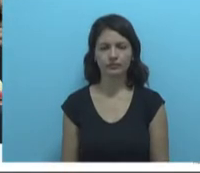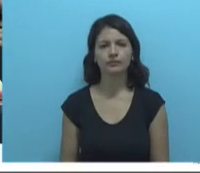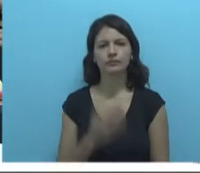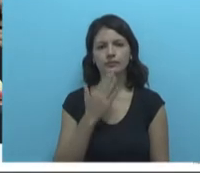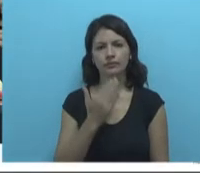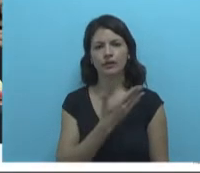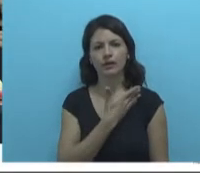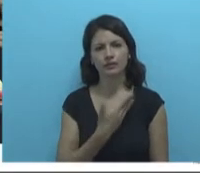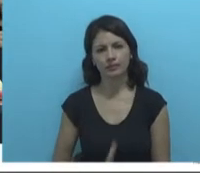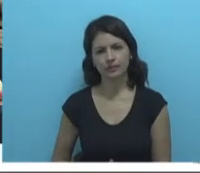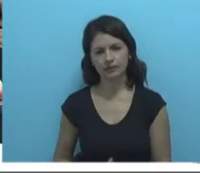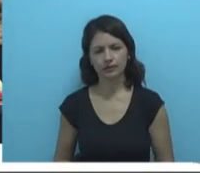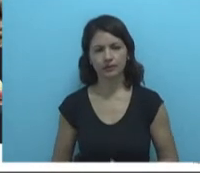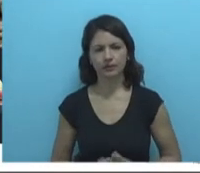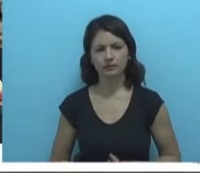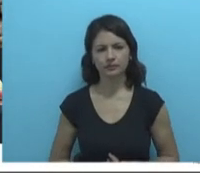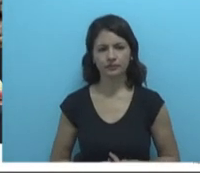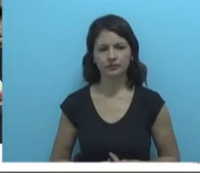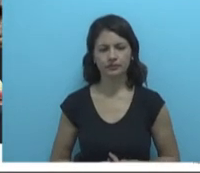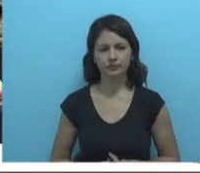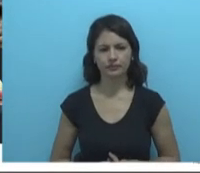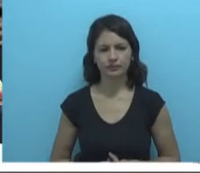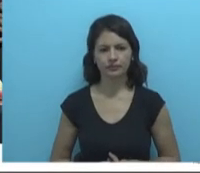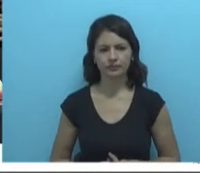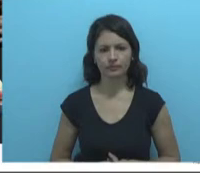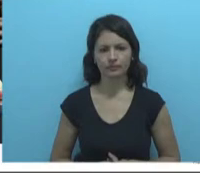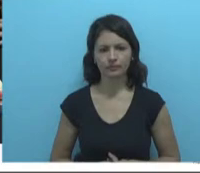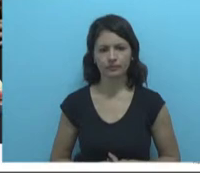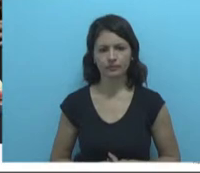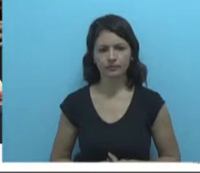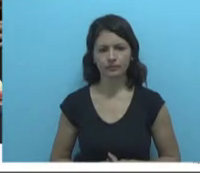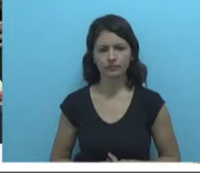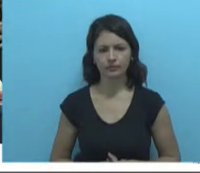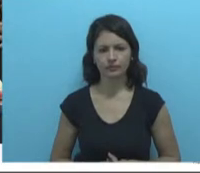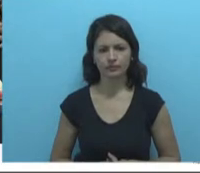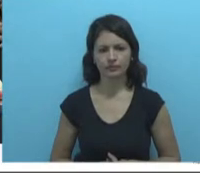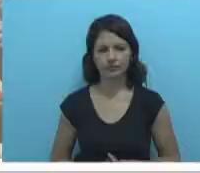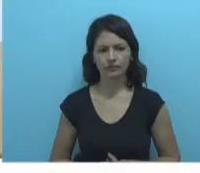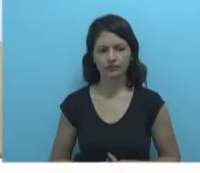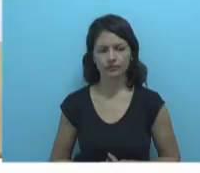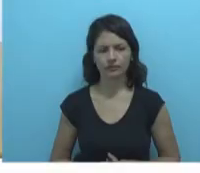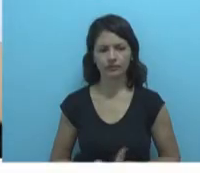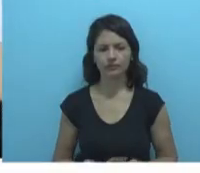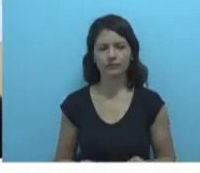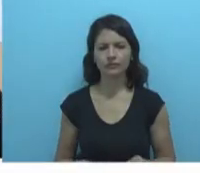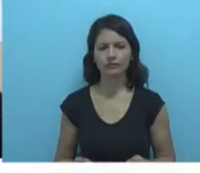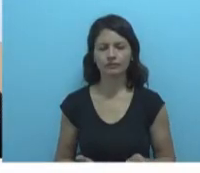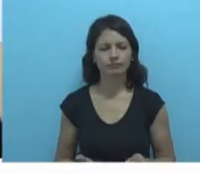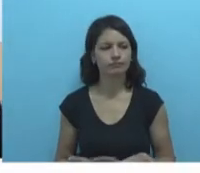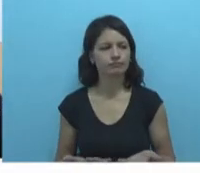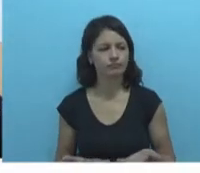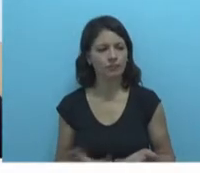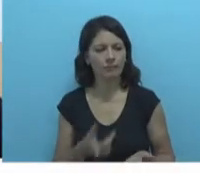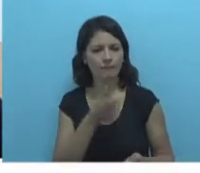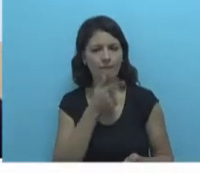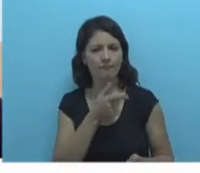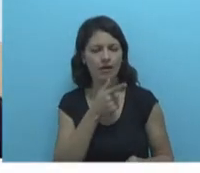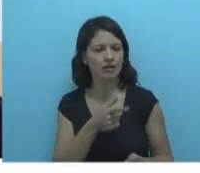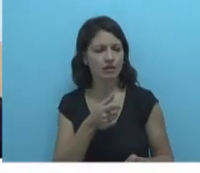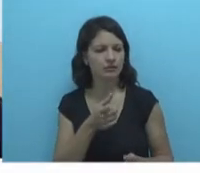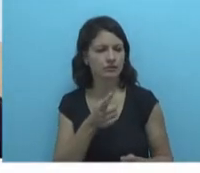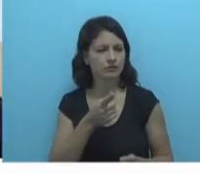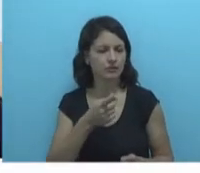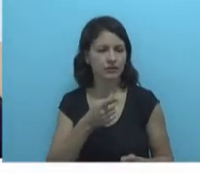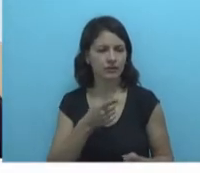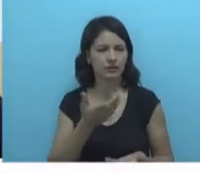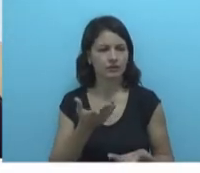Gracias, señor presidente. Bueno, está más que claro que estamos en